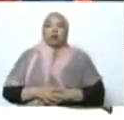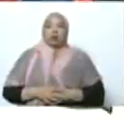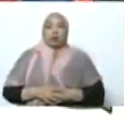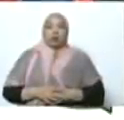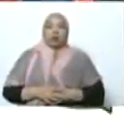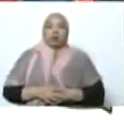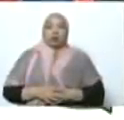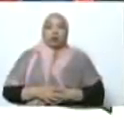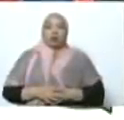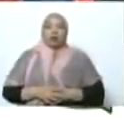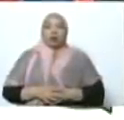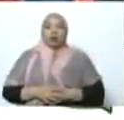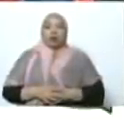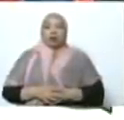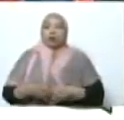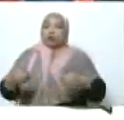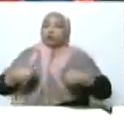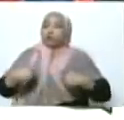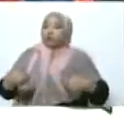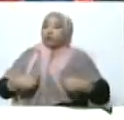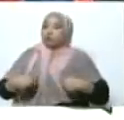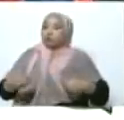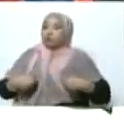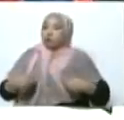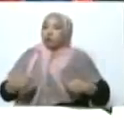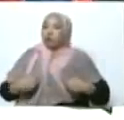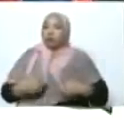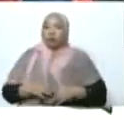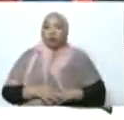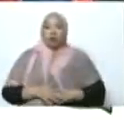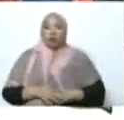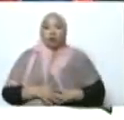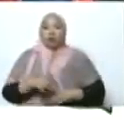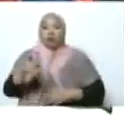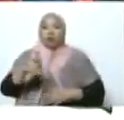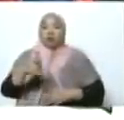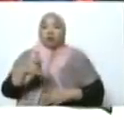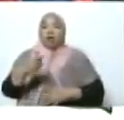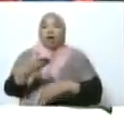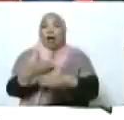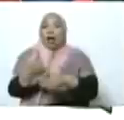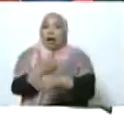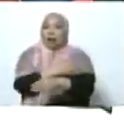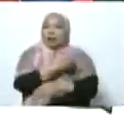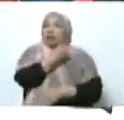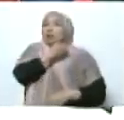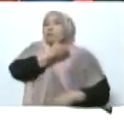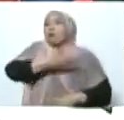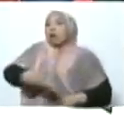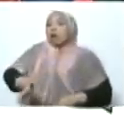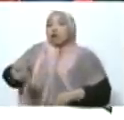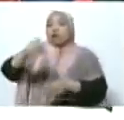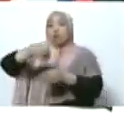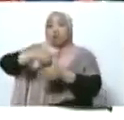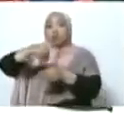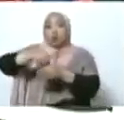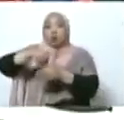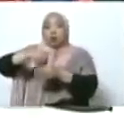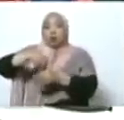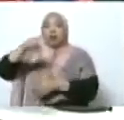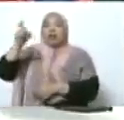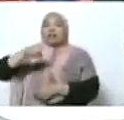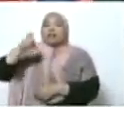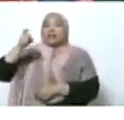partido. Sufrimos una derrota en las recientes elecciones y es necesario también allí